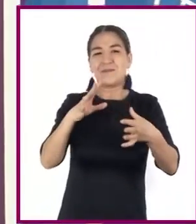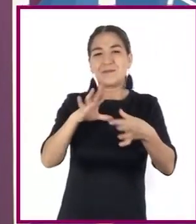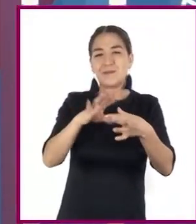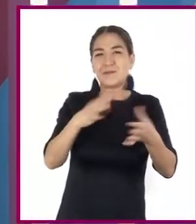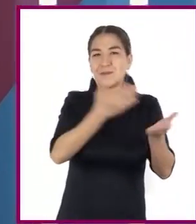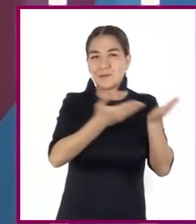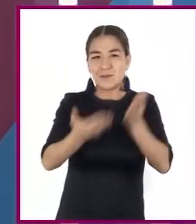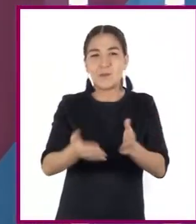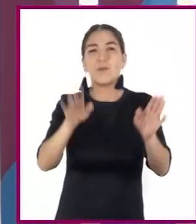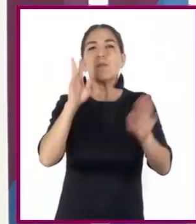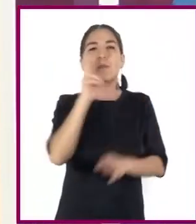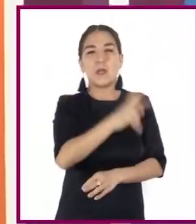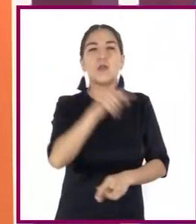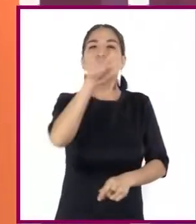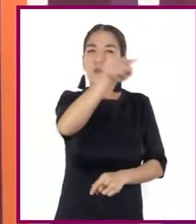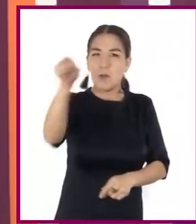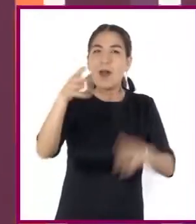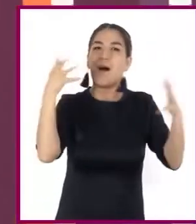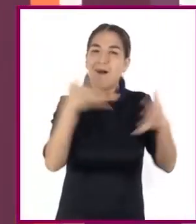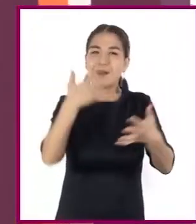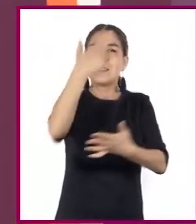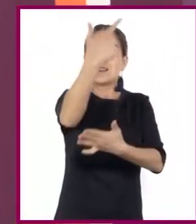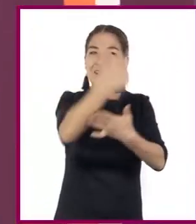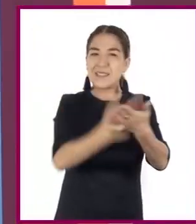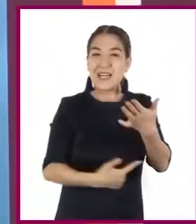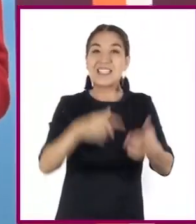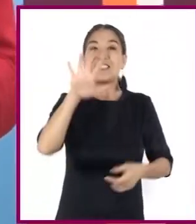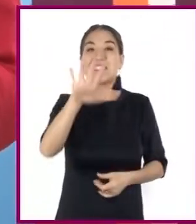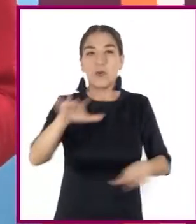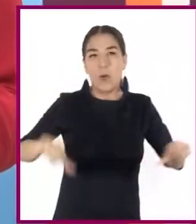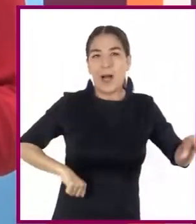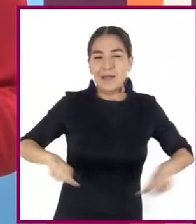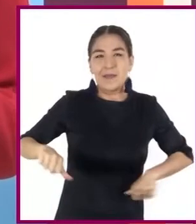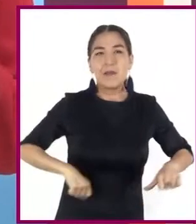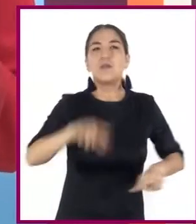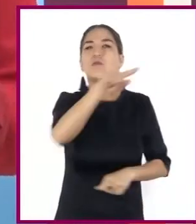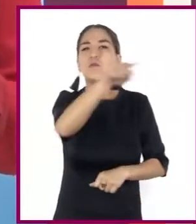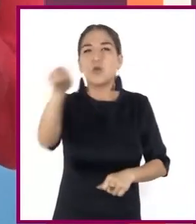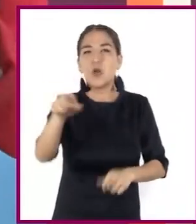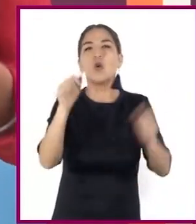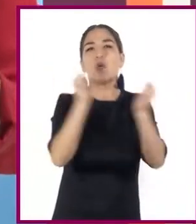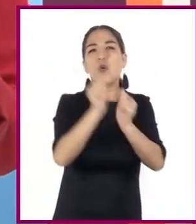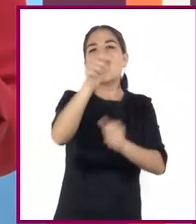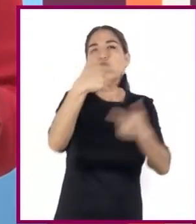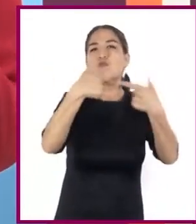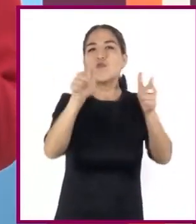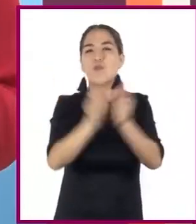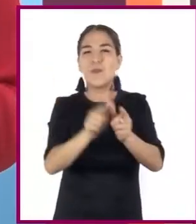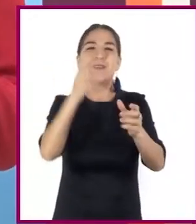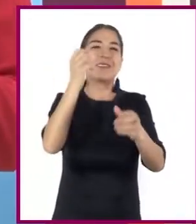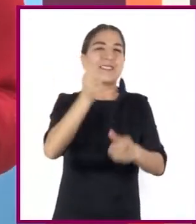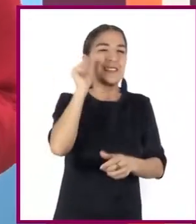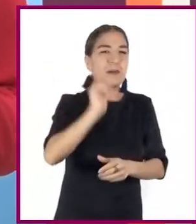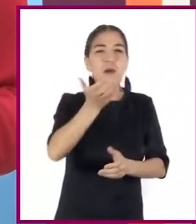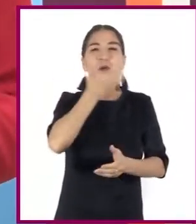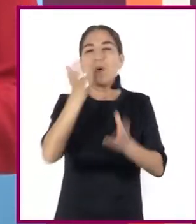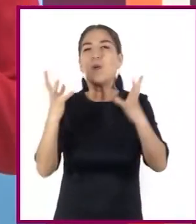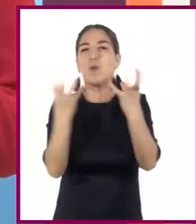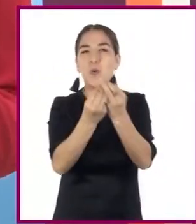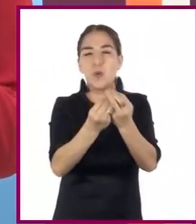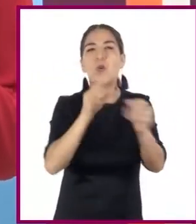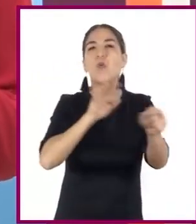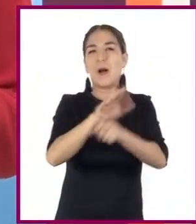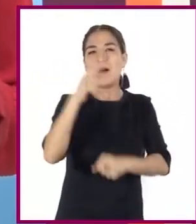invitamos que realicen un listado de 5 acciones que tienen en común con sus grupos sociales. Usen como ejemplo